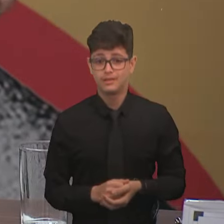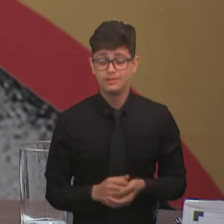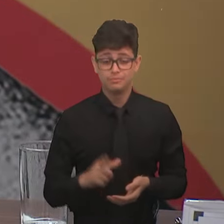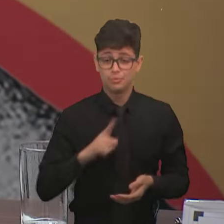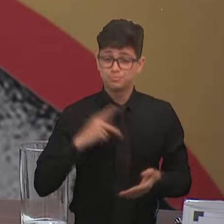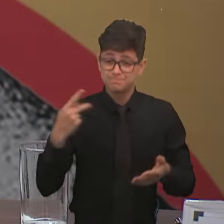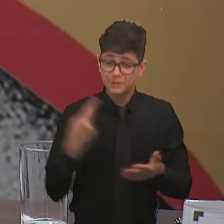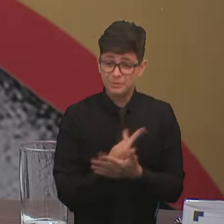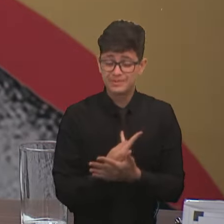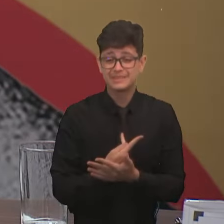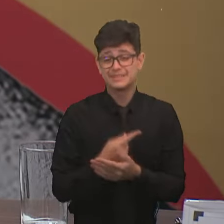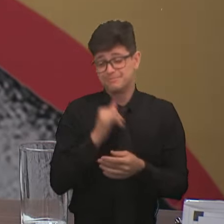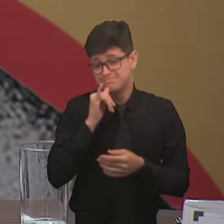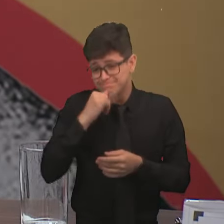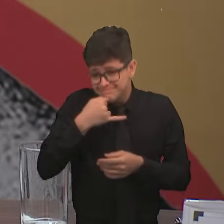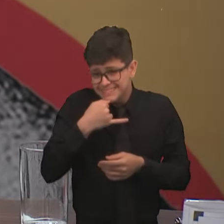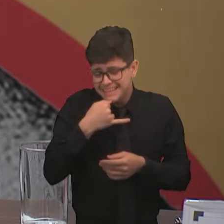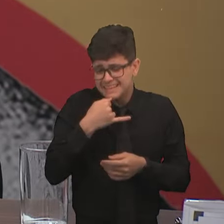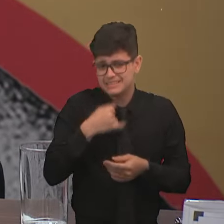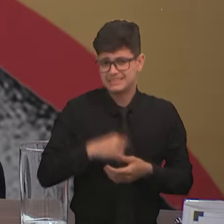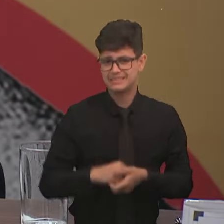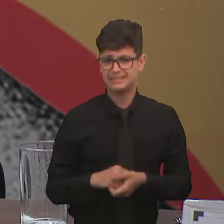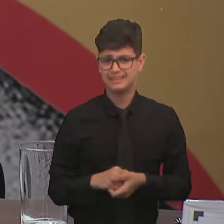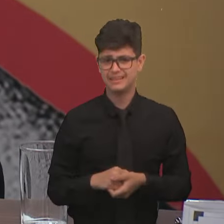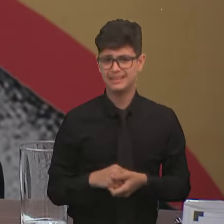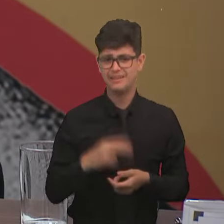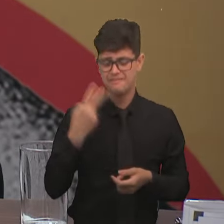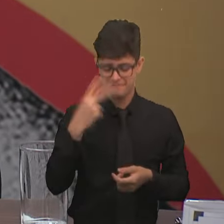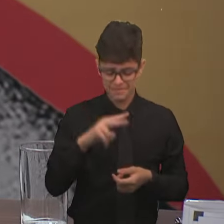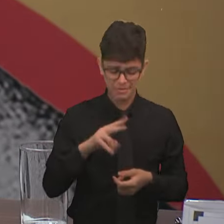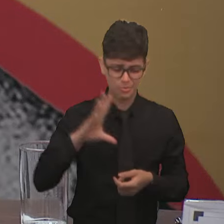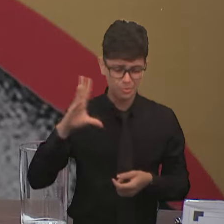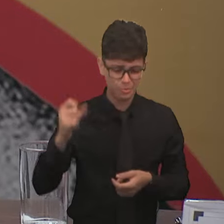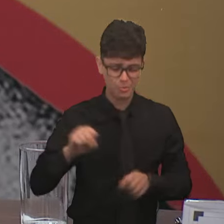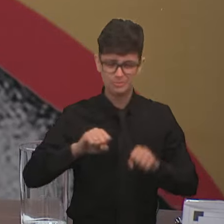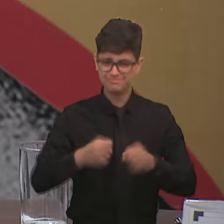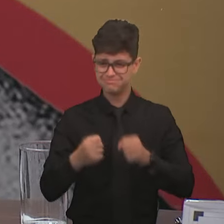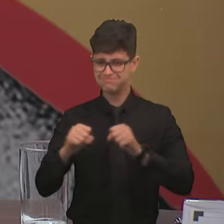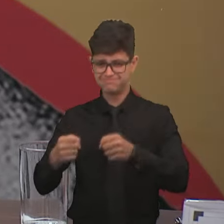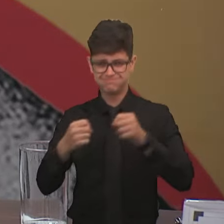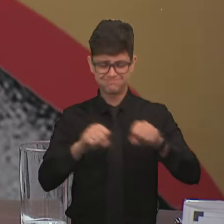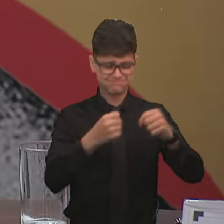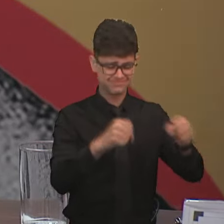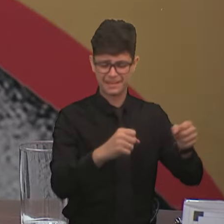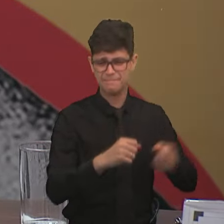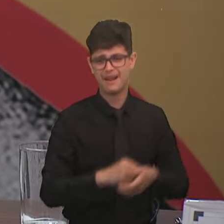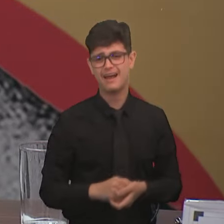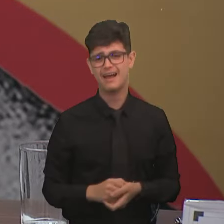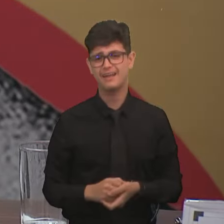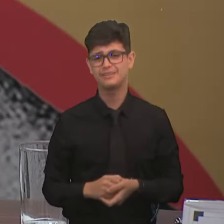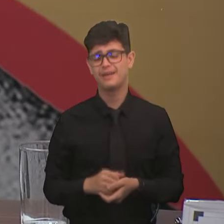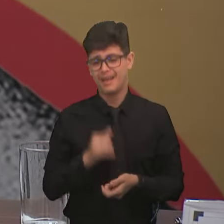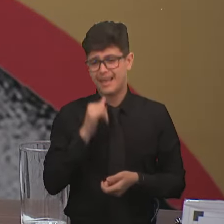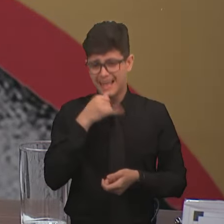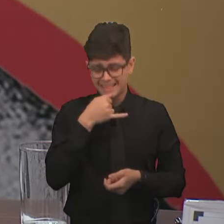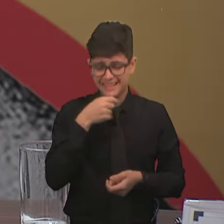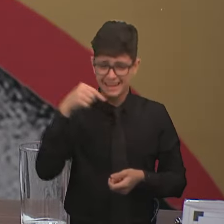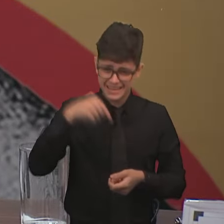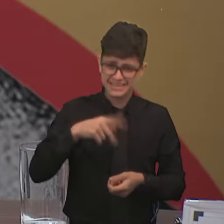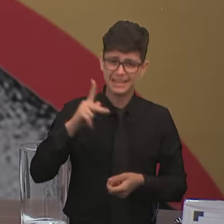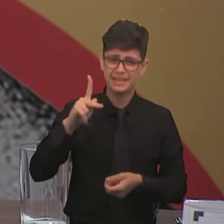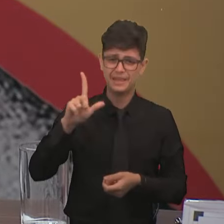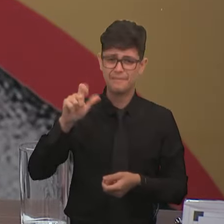aquella tragedia que nosotros vimos. Todo lo que conseguimos ver, las marcas que quedaron